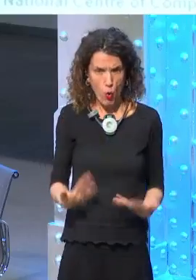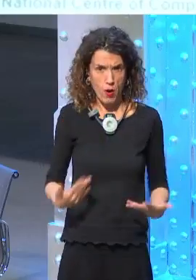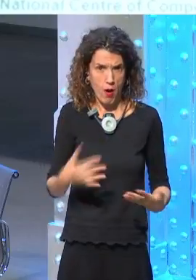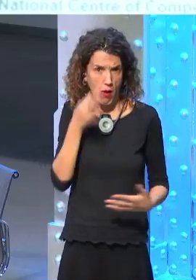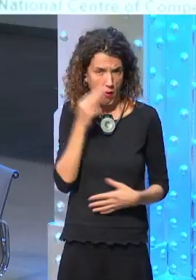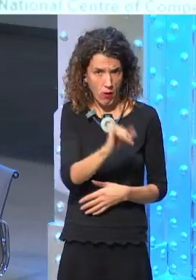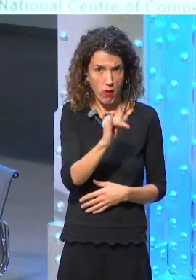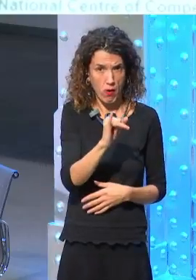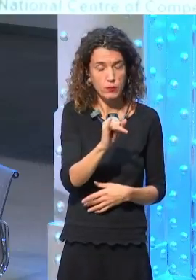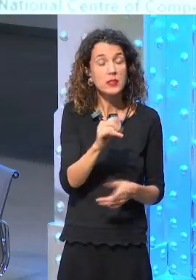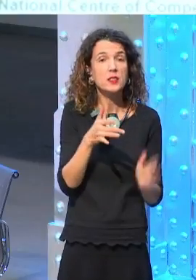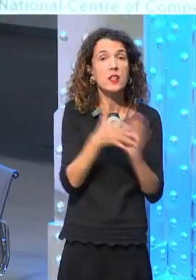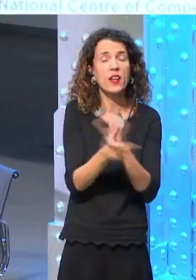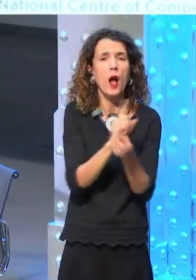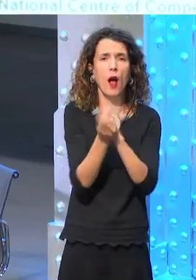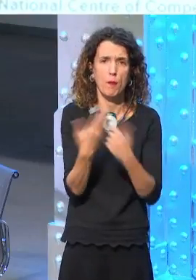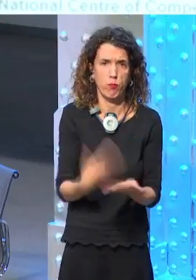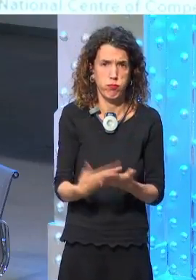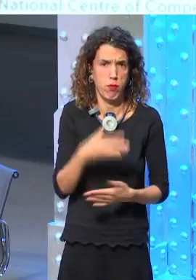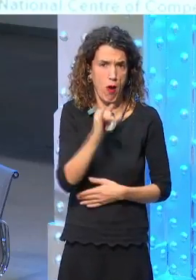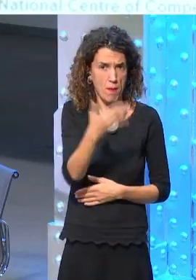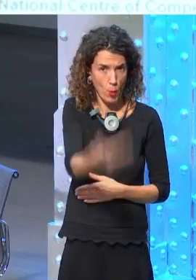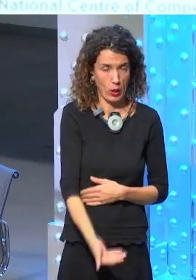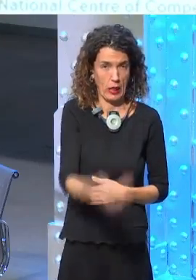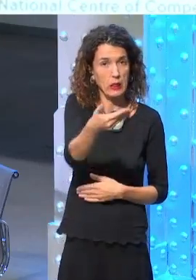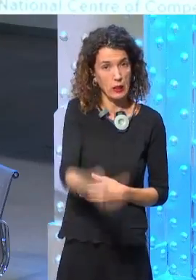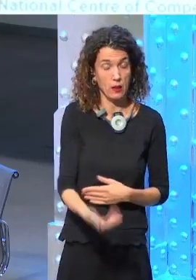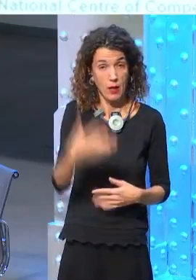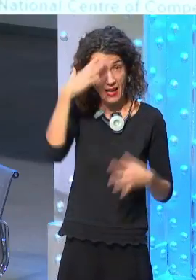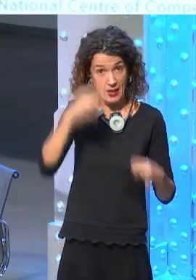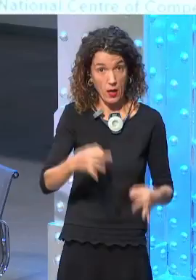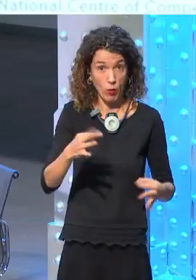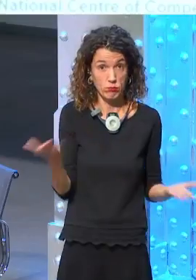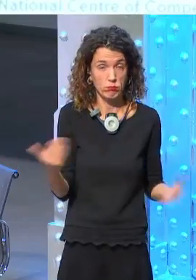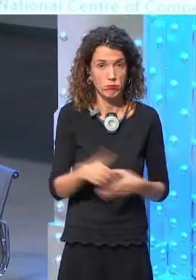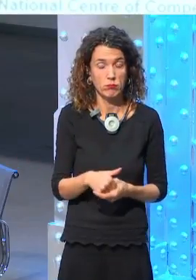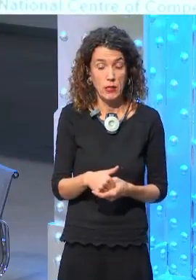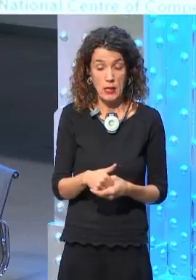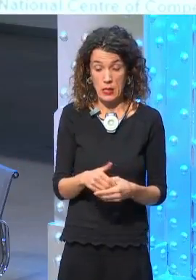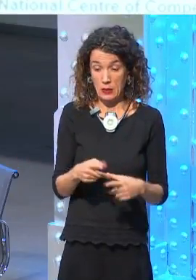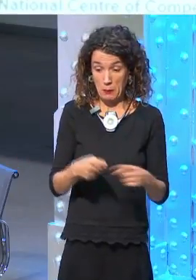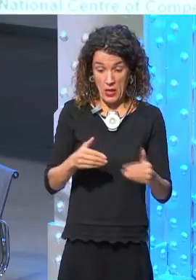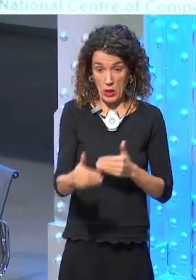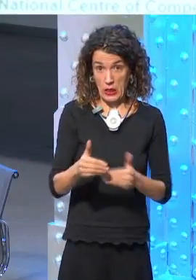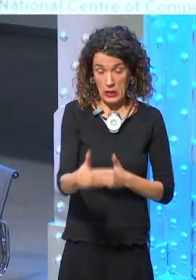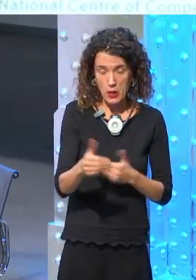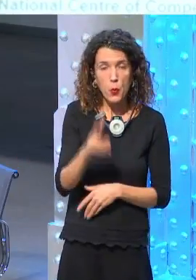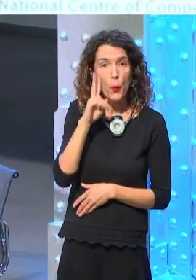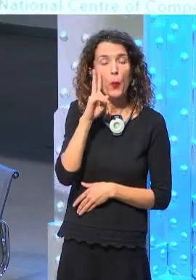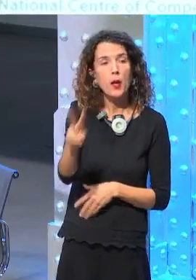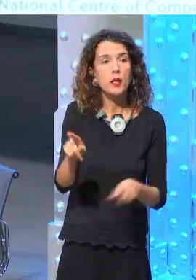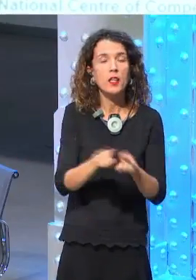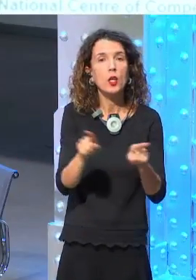cual muestra la relevancia de estos cambios. Creo que a medio plazo vamos a poder ver que